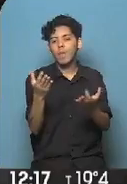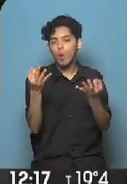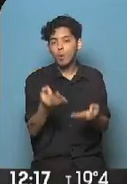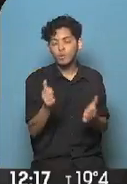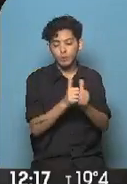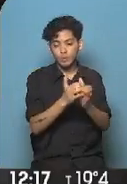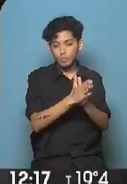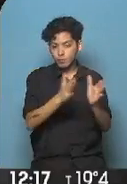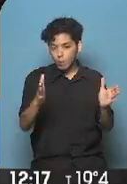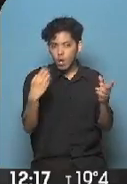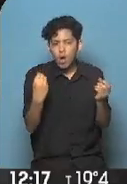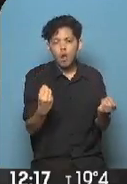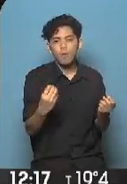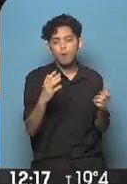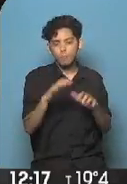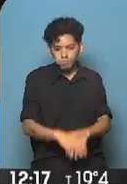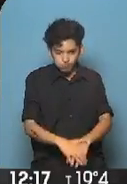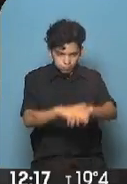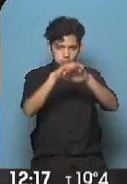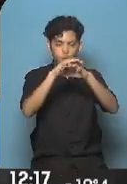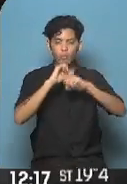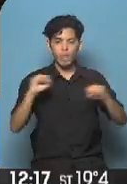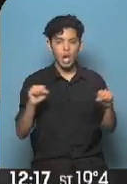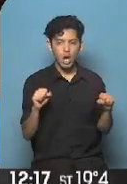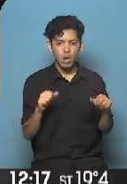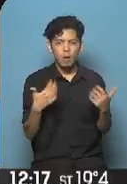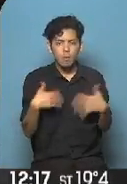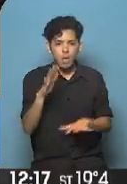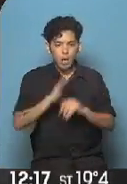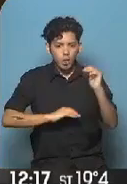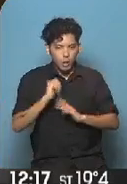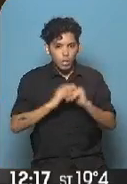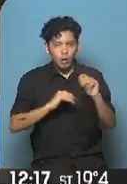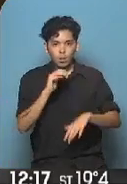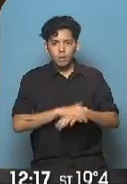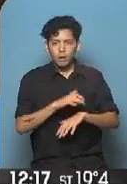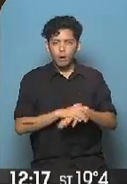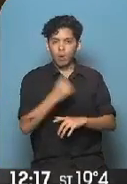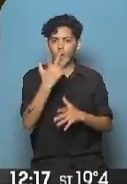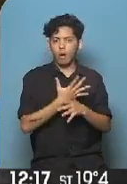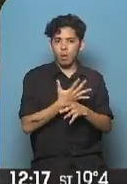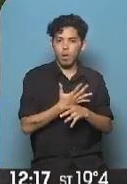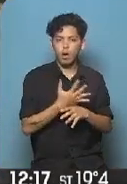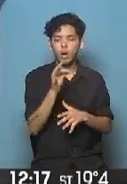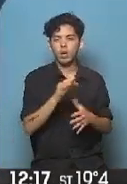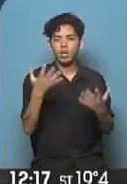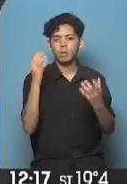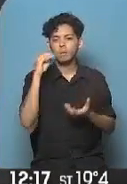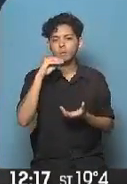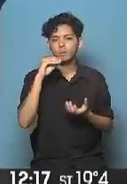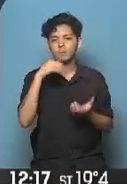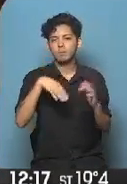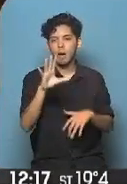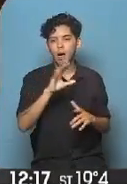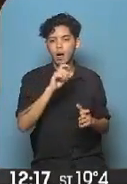historia. ¿Cómo es crecer de golpe? ¿Se puede construir y ser responsable con un noviazgo o tiran más los vagos?